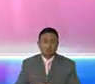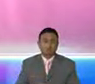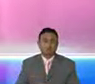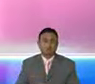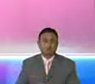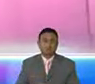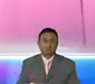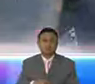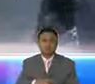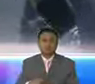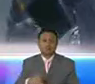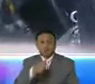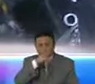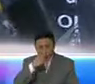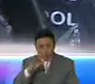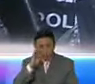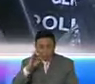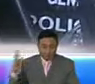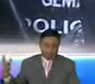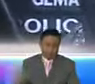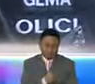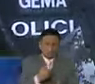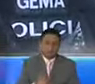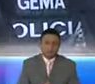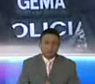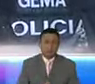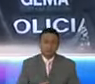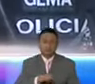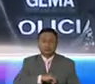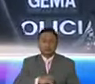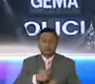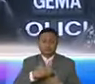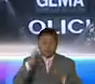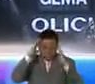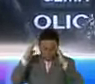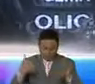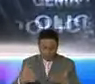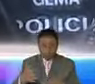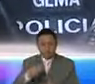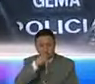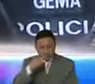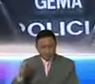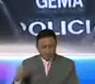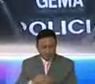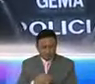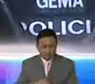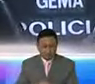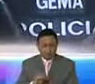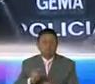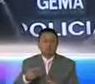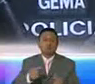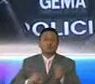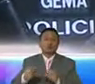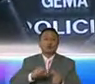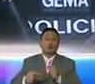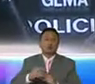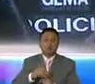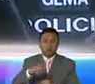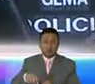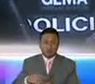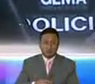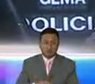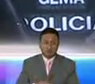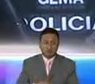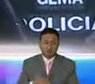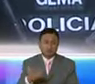el decomiso de drogas. Incautar sustancias sujetas a fiscalización, de igual forma los precursores químicos que pueden circular